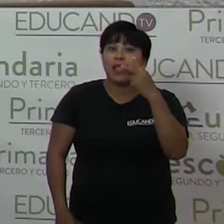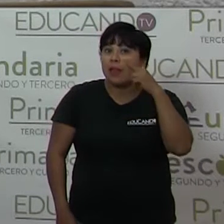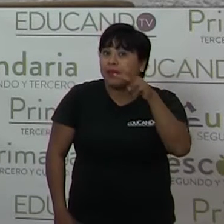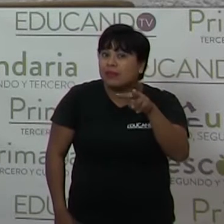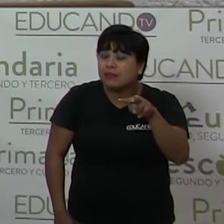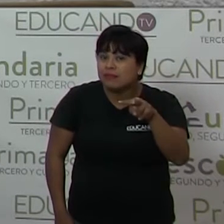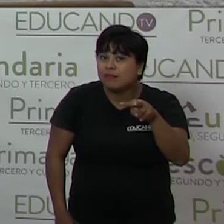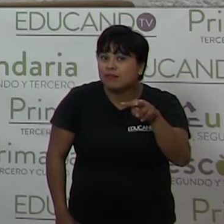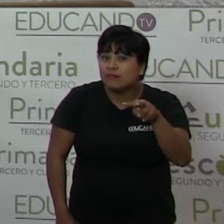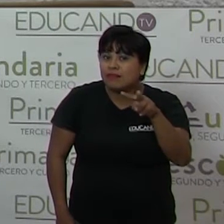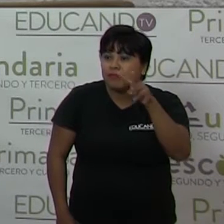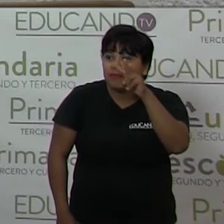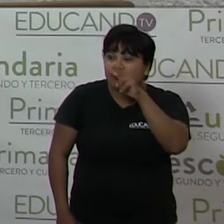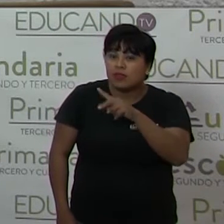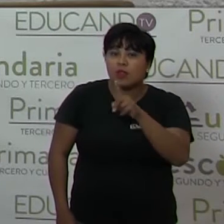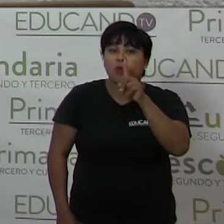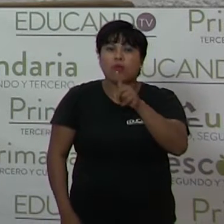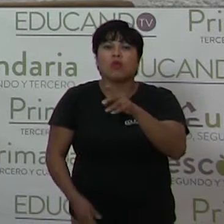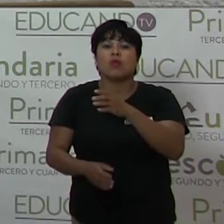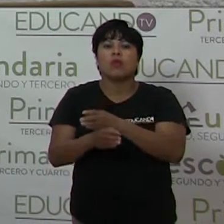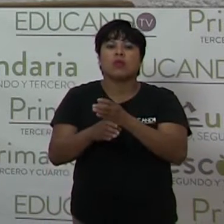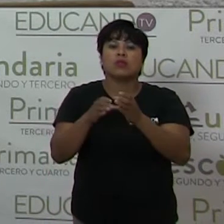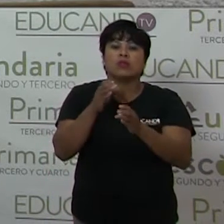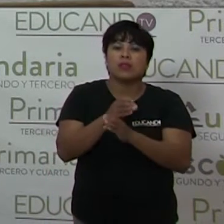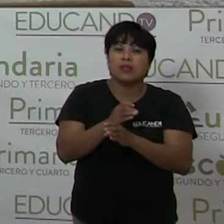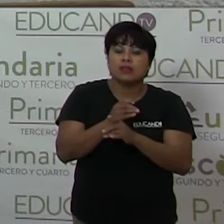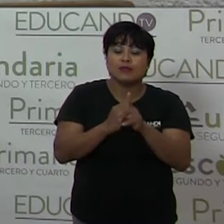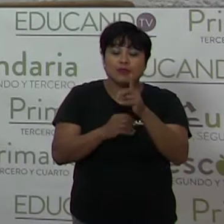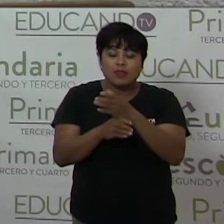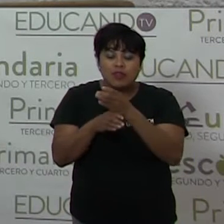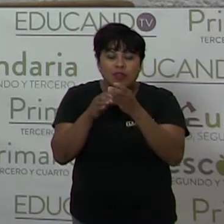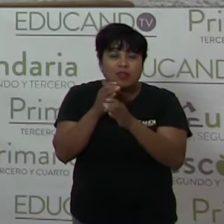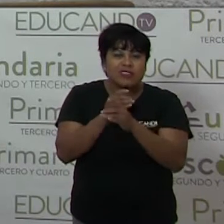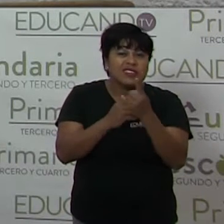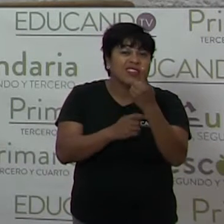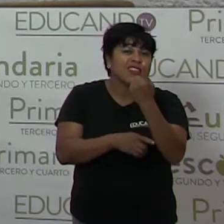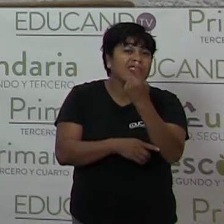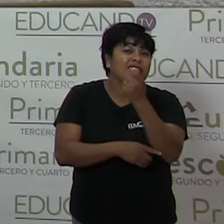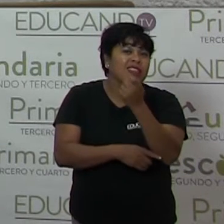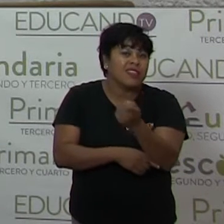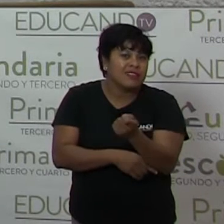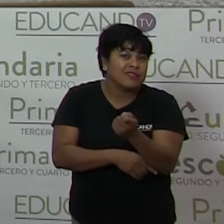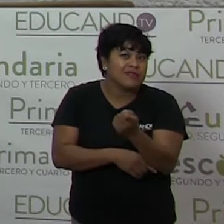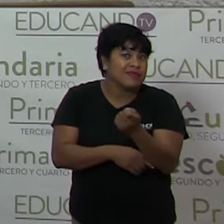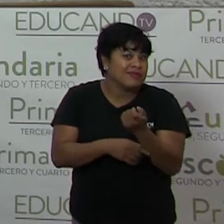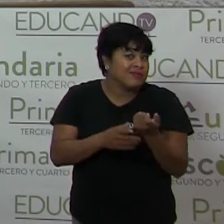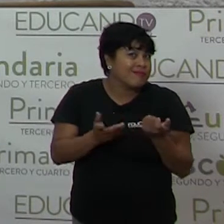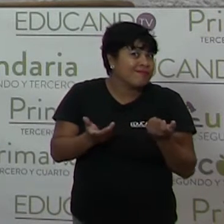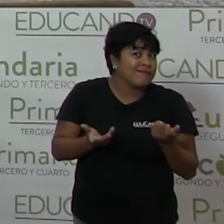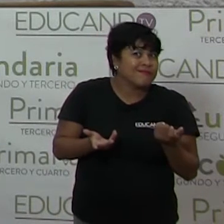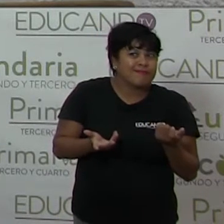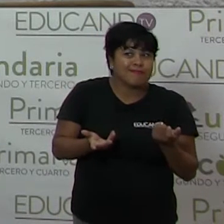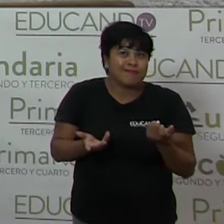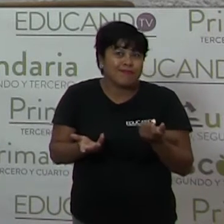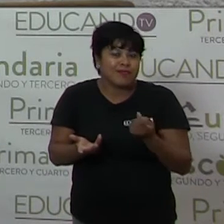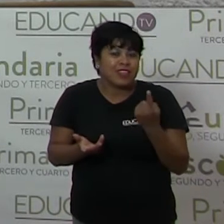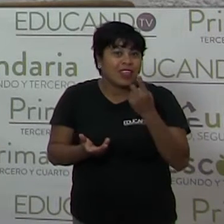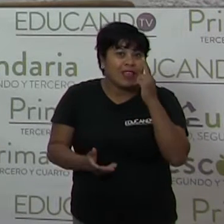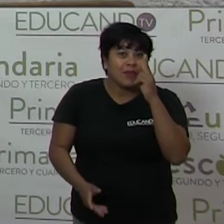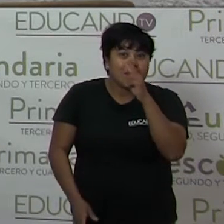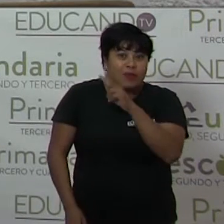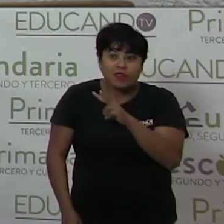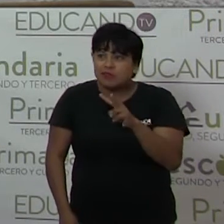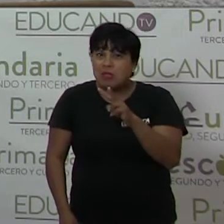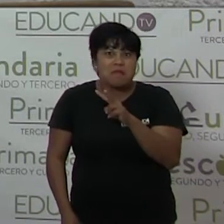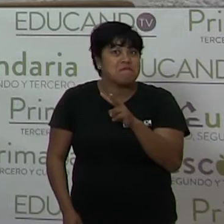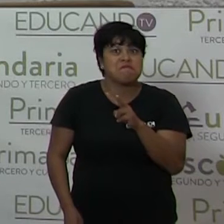qué ves una cosita que cosita es ay nanita los apaches que